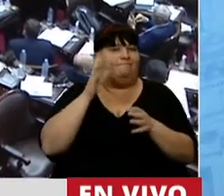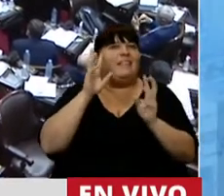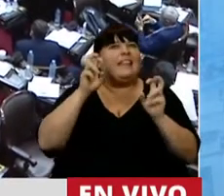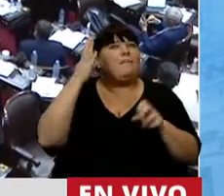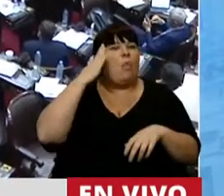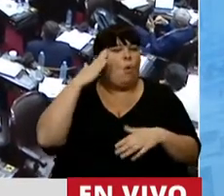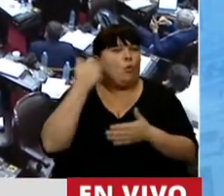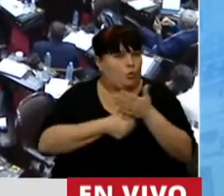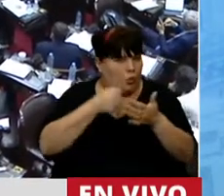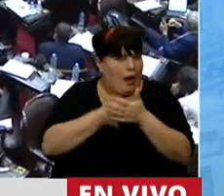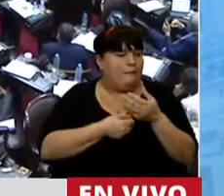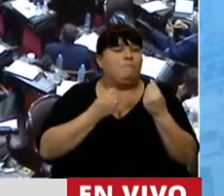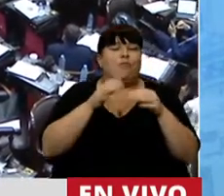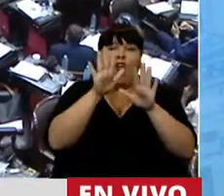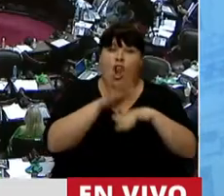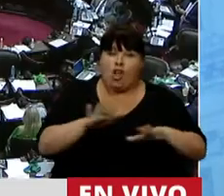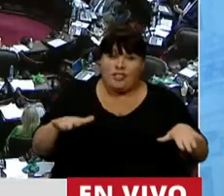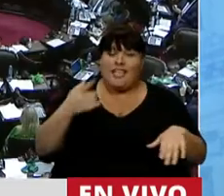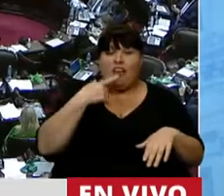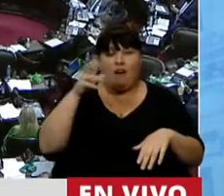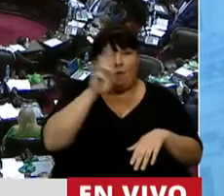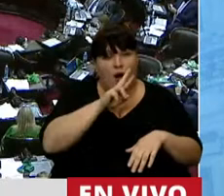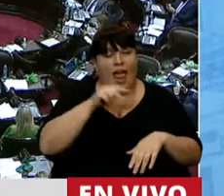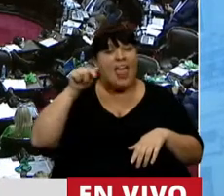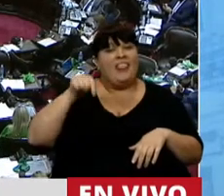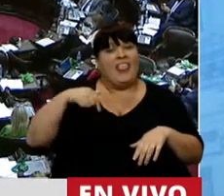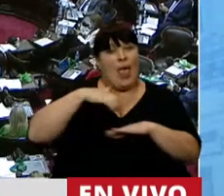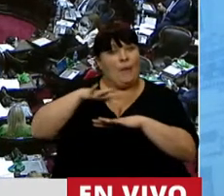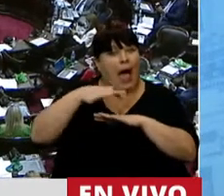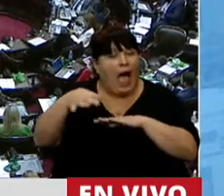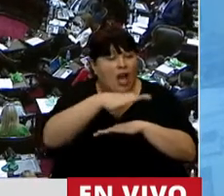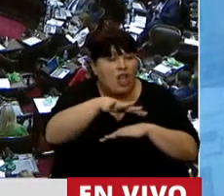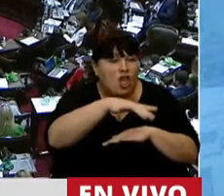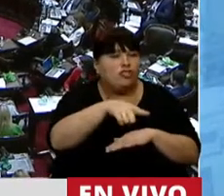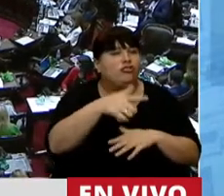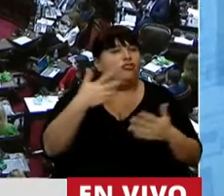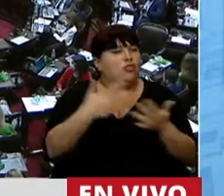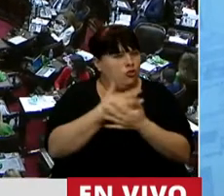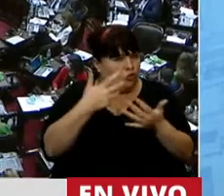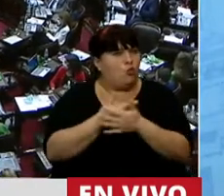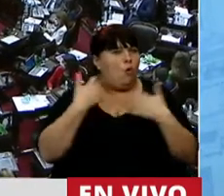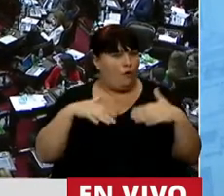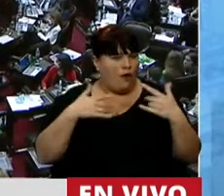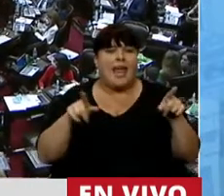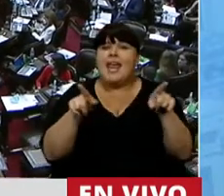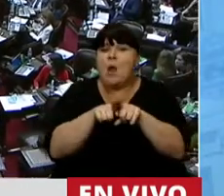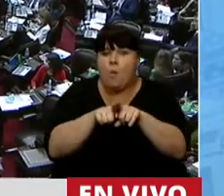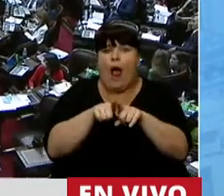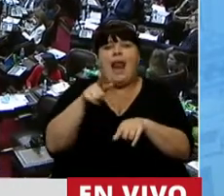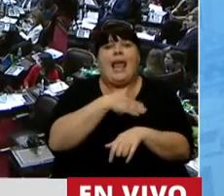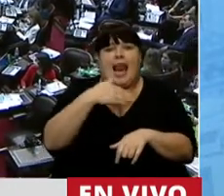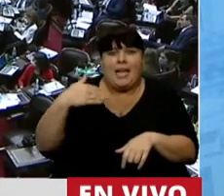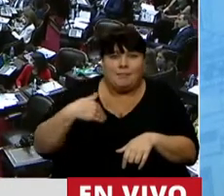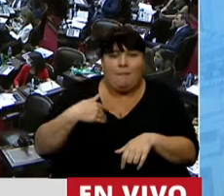cultural. Porque los chicos y chicas de nuestros barrios sufren y mucho, lo mismo que sus